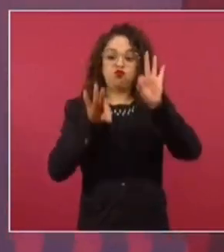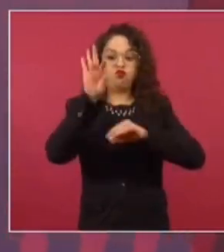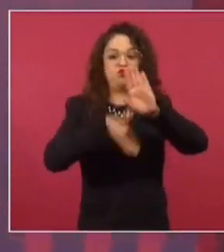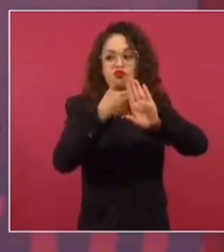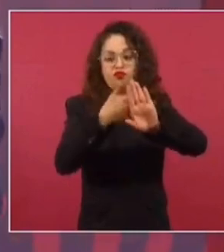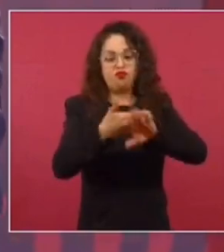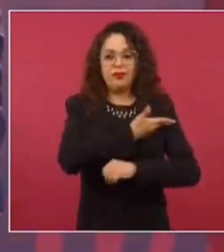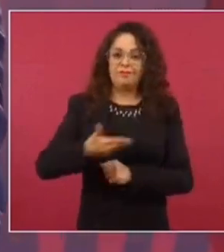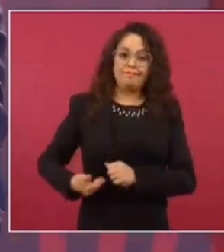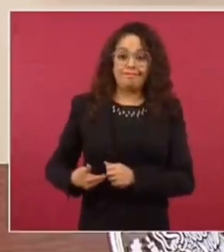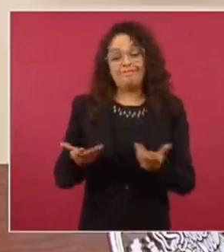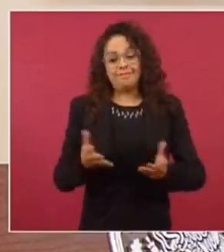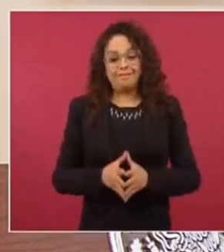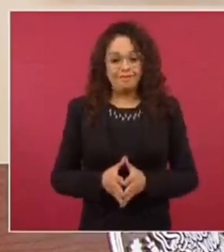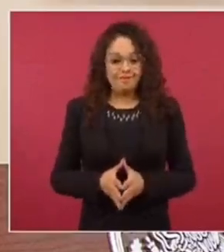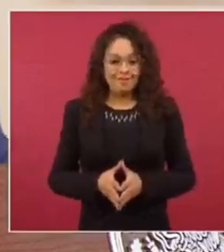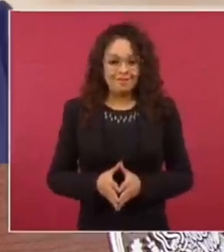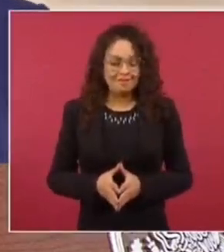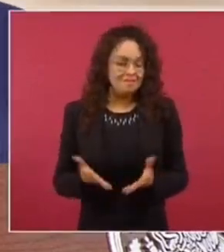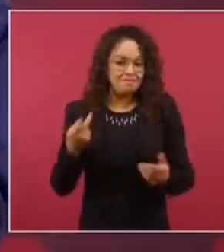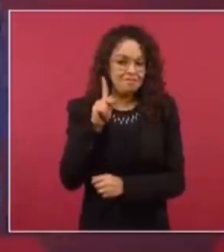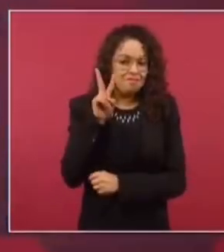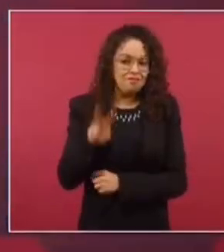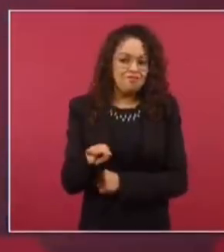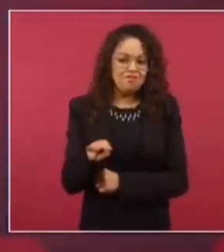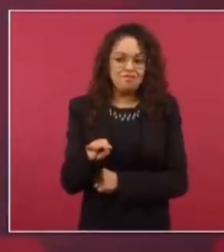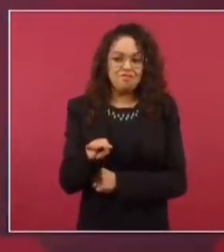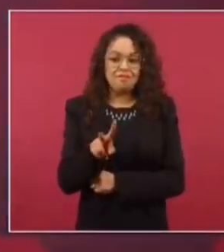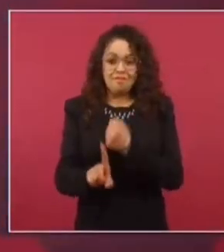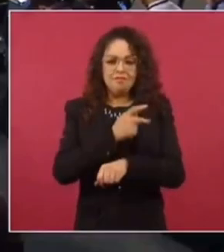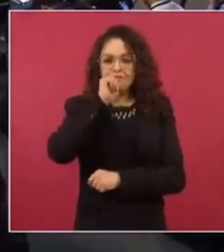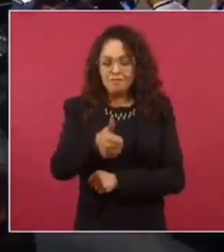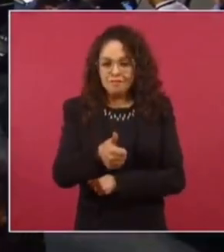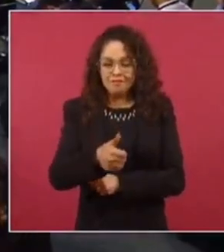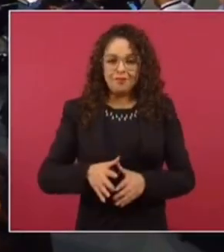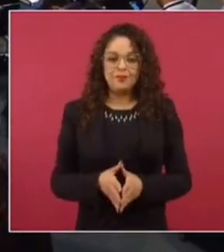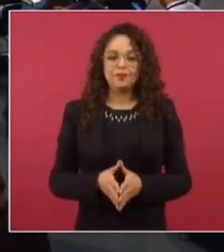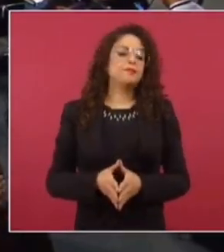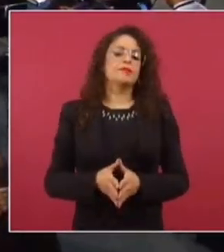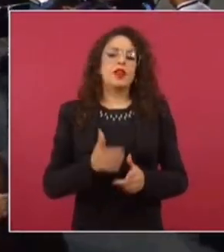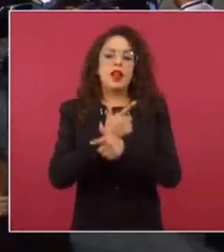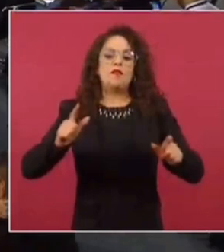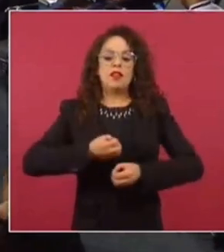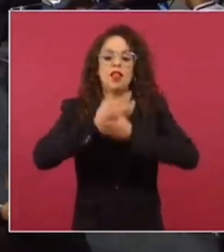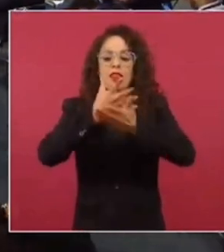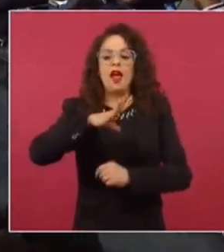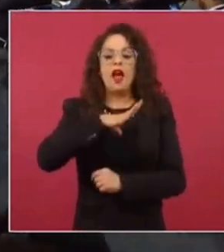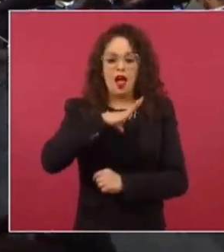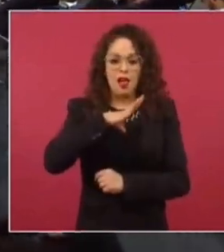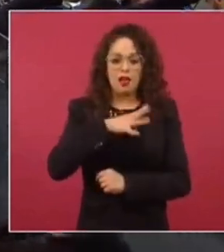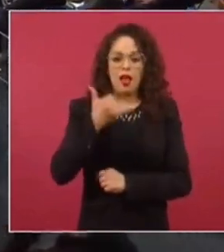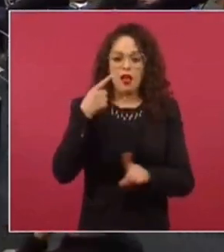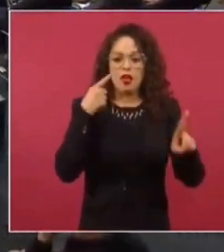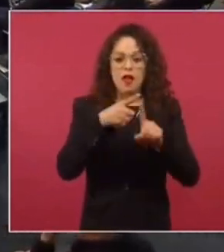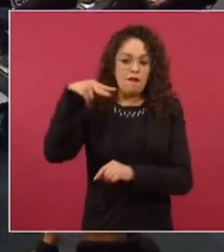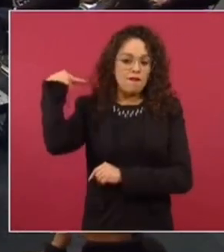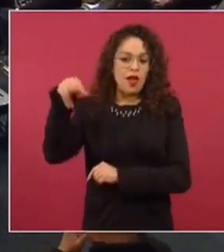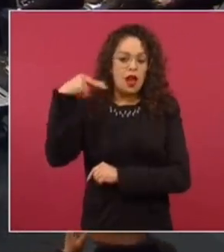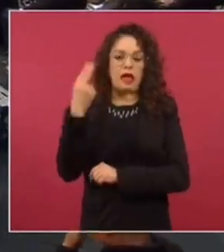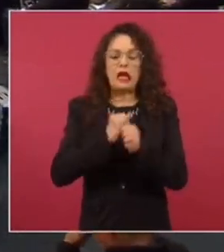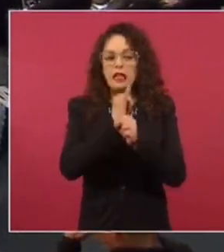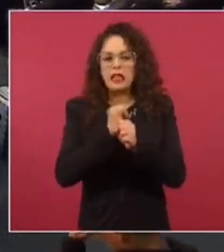pero no hay ningún problema por eso. Hay libertad. Y en el caso de Veracruz hay que ver de qué se trata,